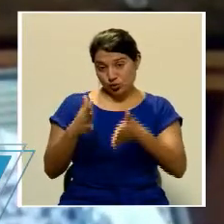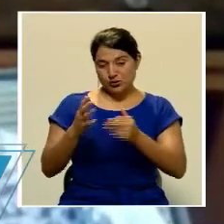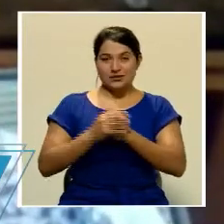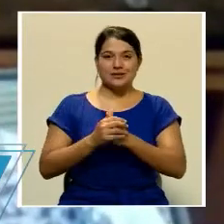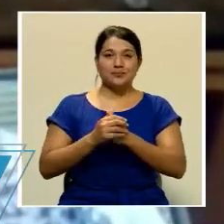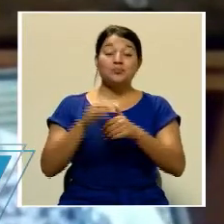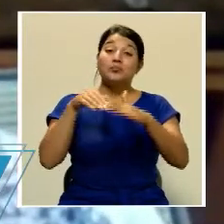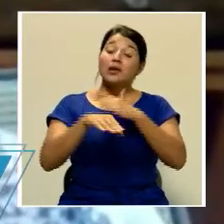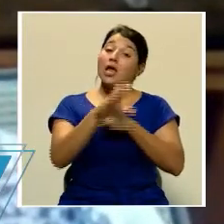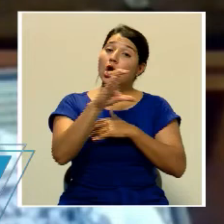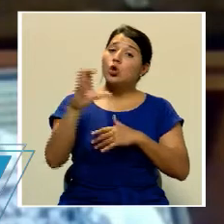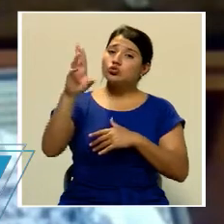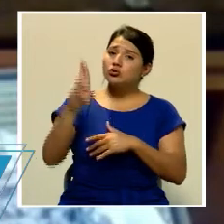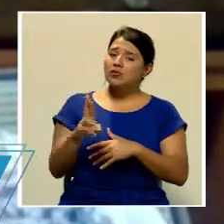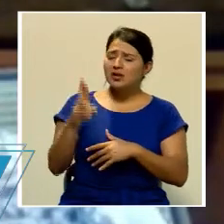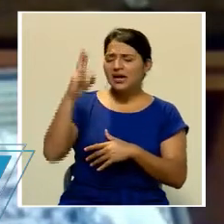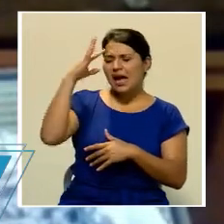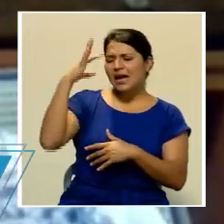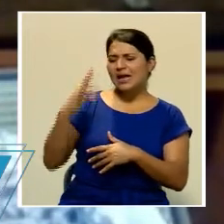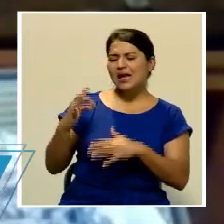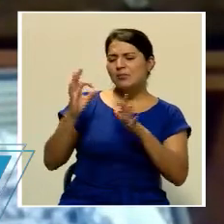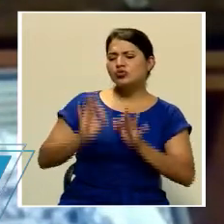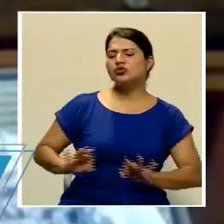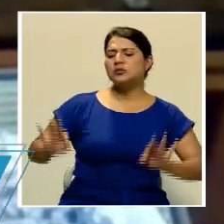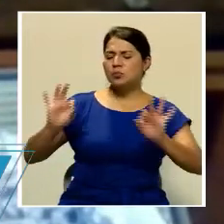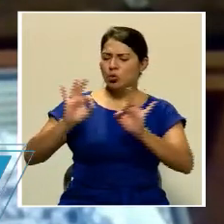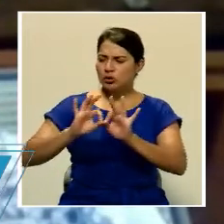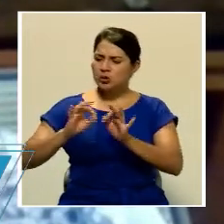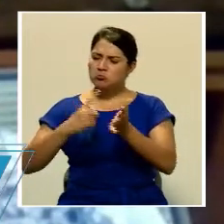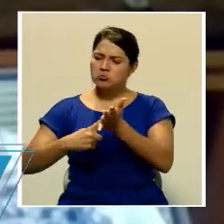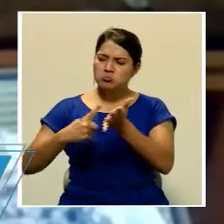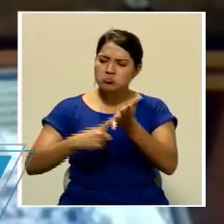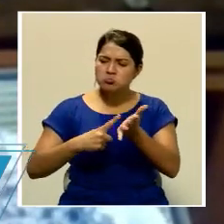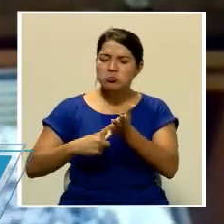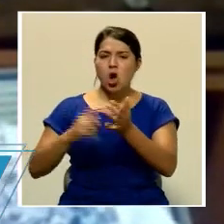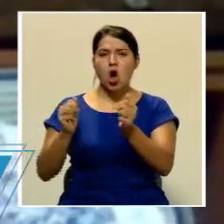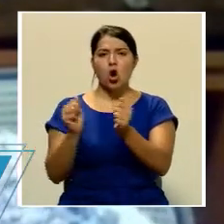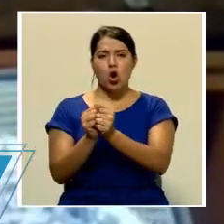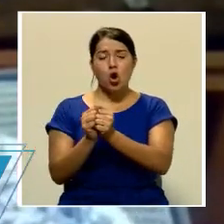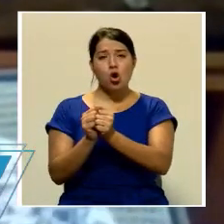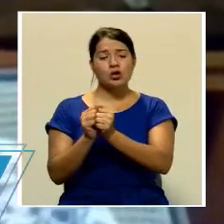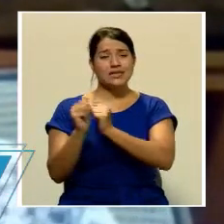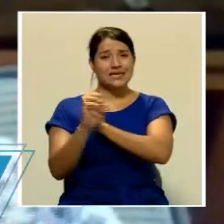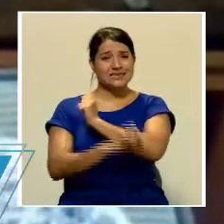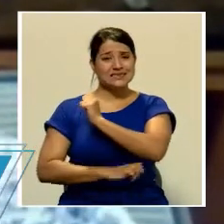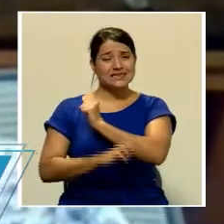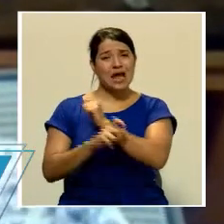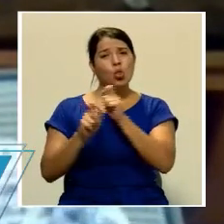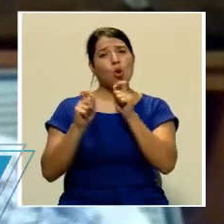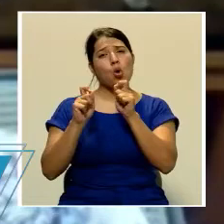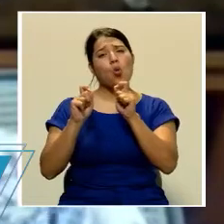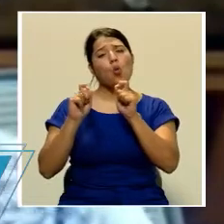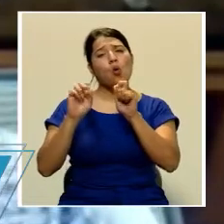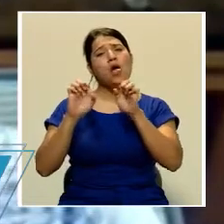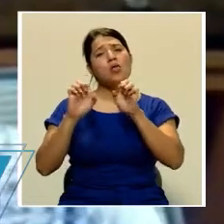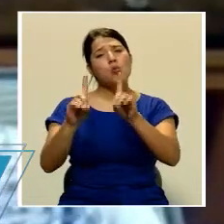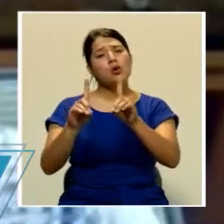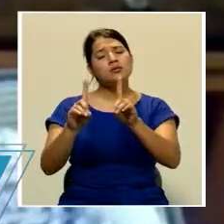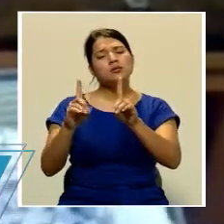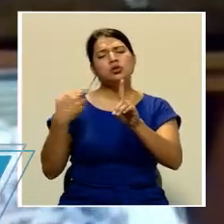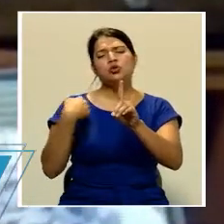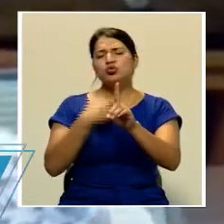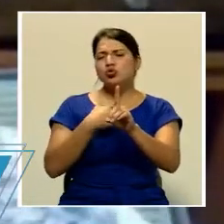pareció importante con el estado de la educación analizar de dónde nos encontrábamos